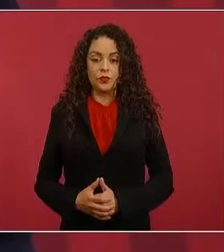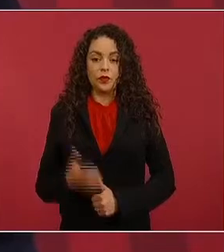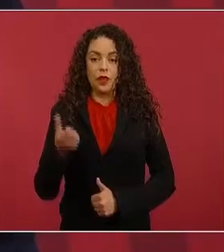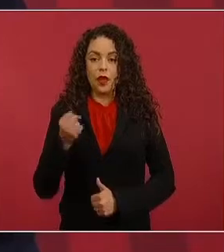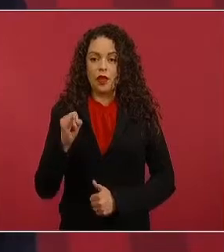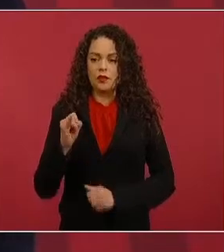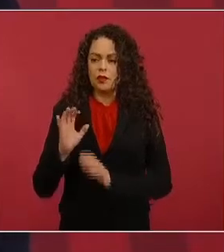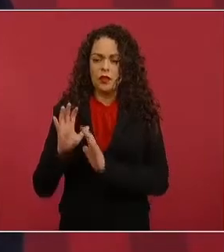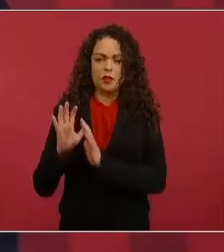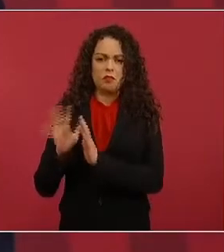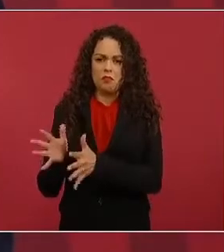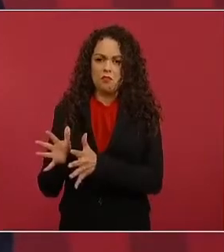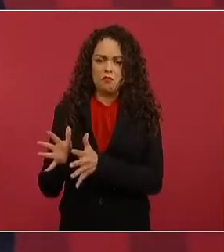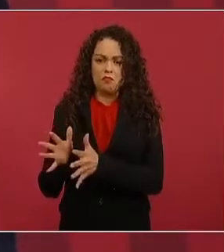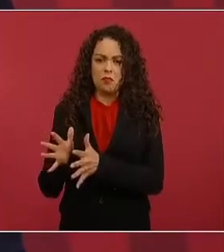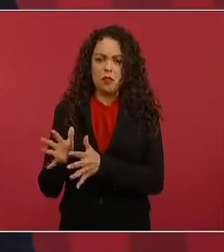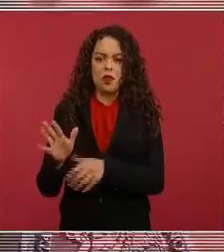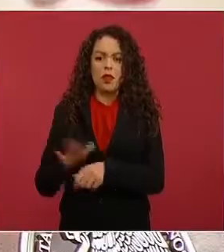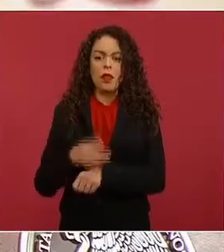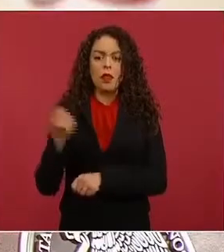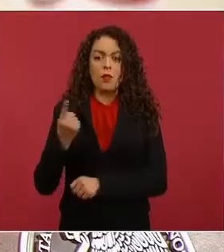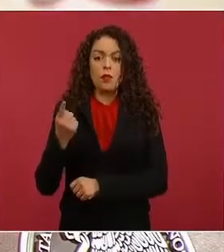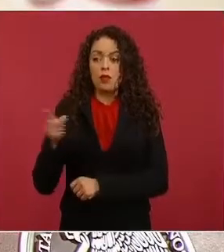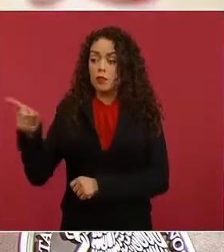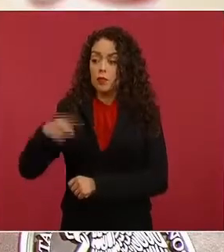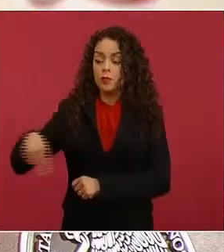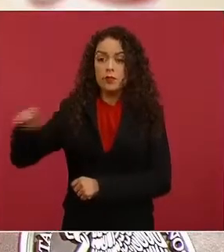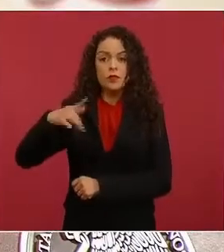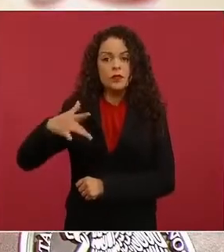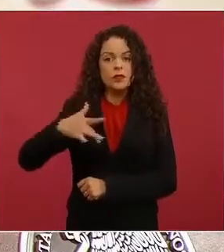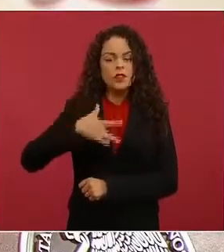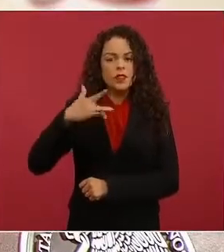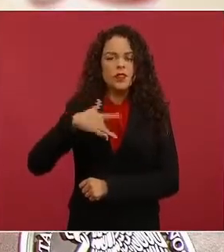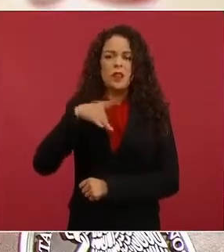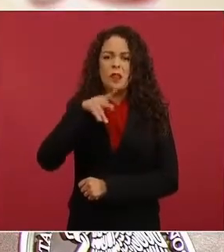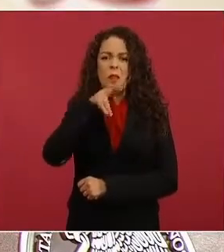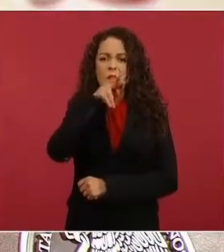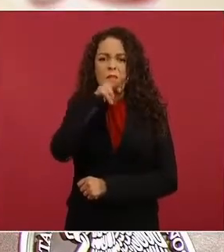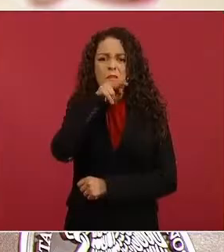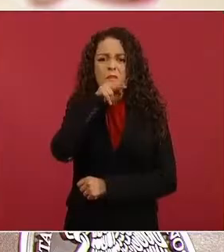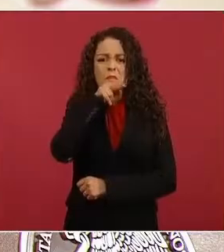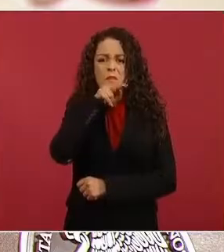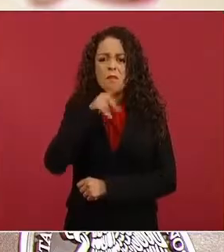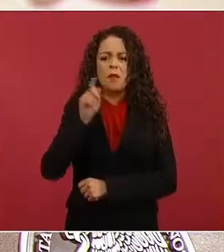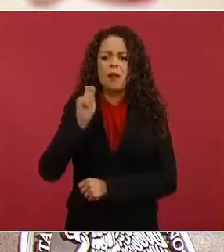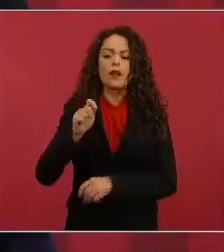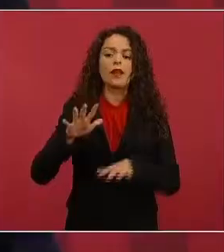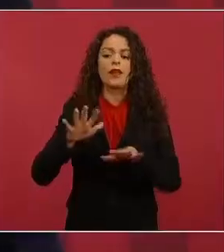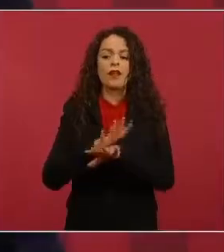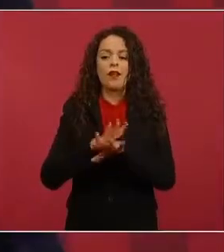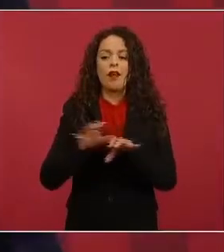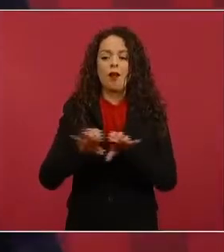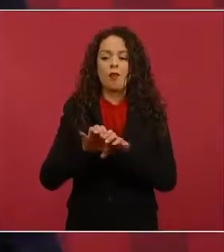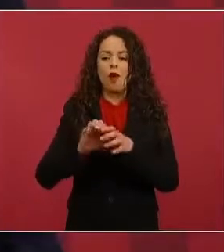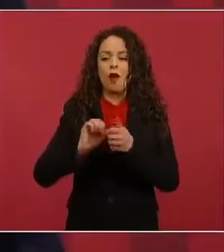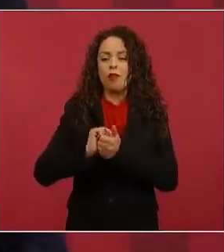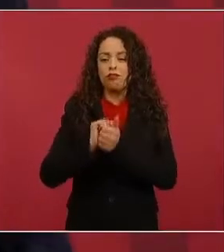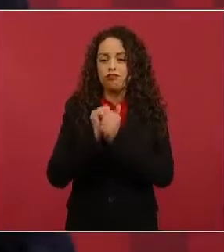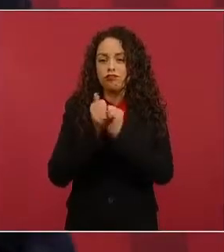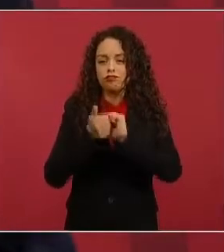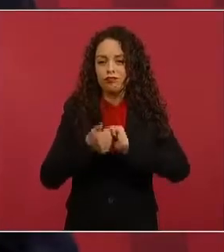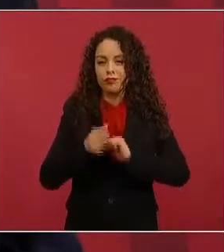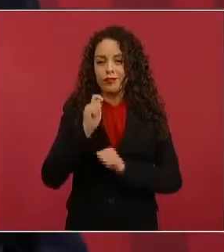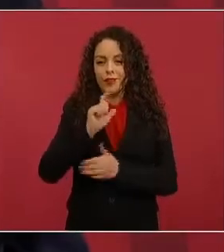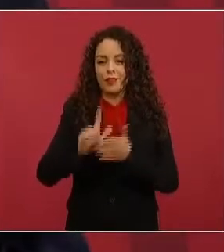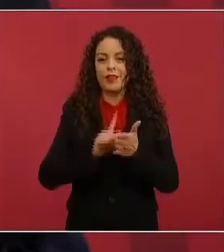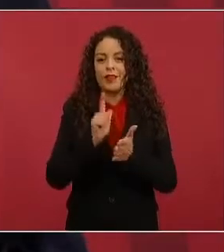tienen como preocupación, lo de la transición energética. Por eso les vamos a